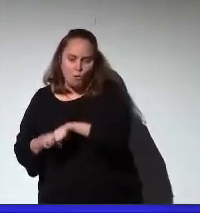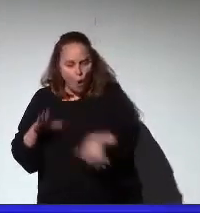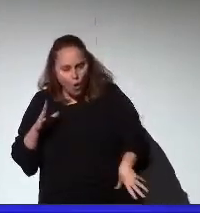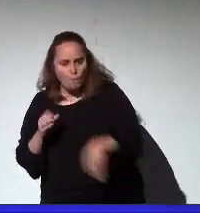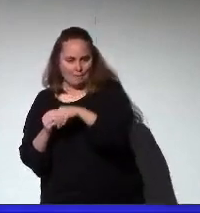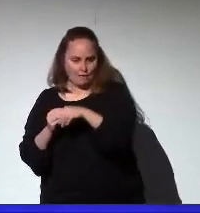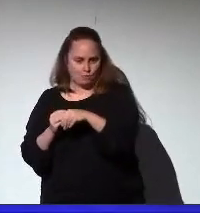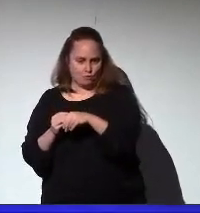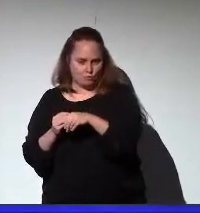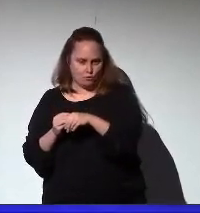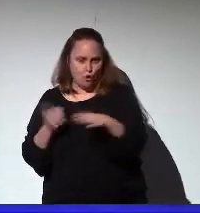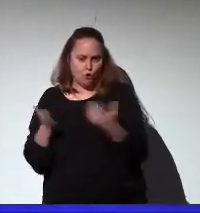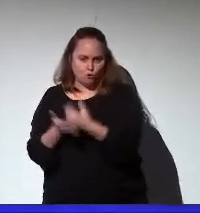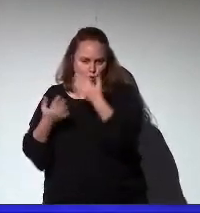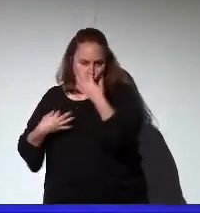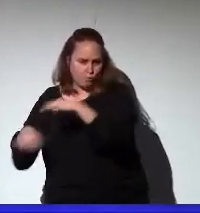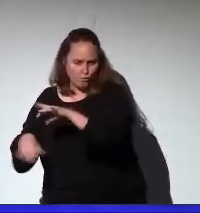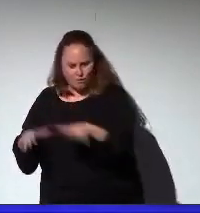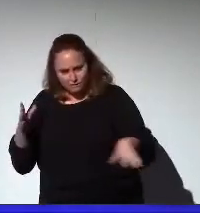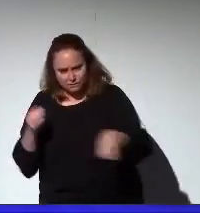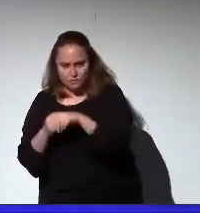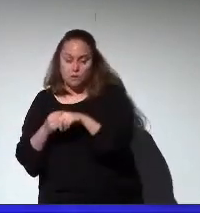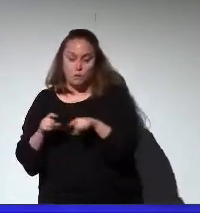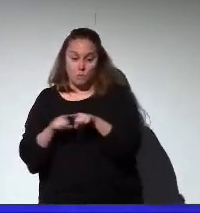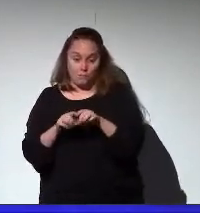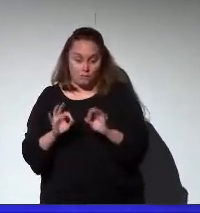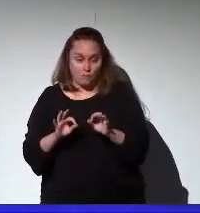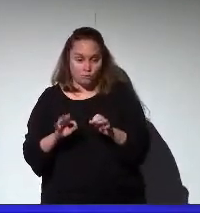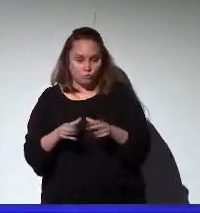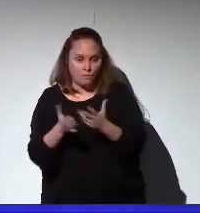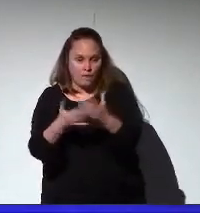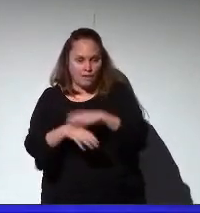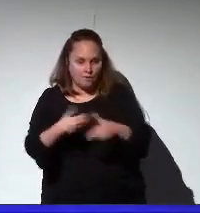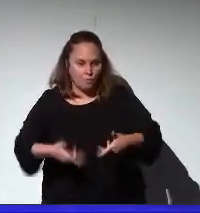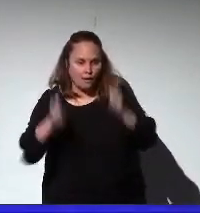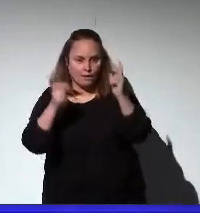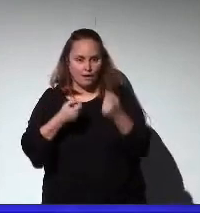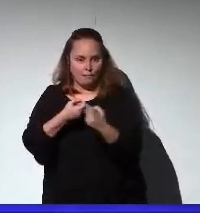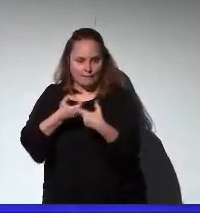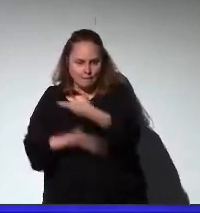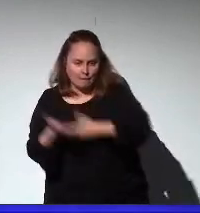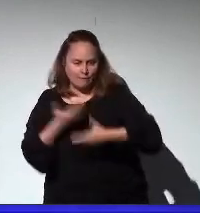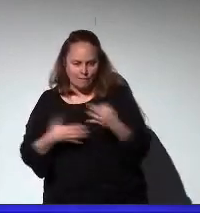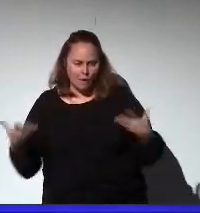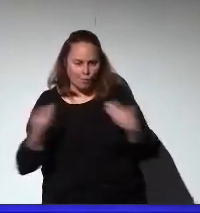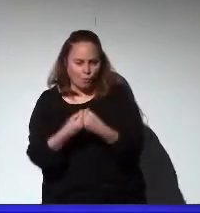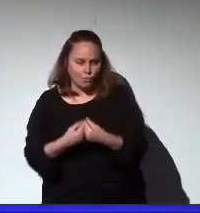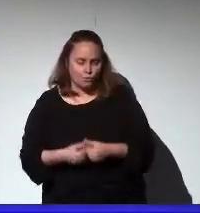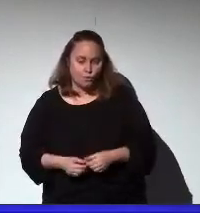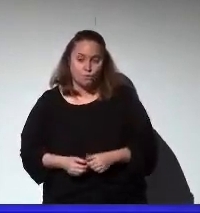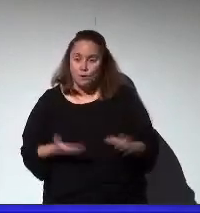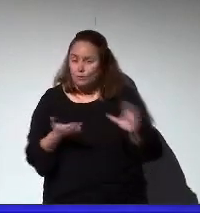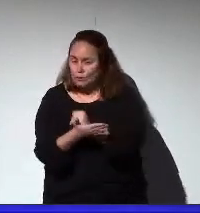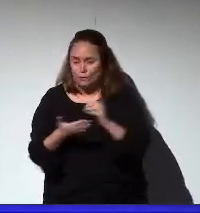ser un articulador de sociedades democráticas y participativas. Y todo esto tiene que ver con los